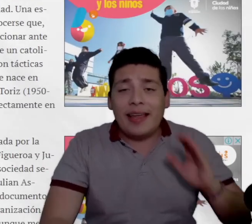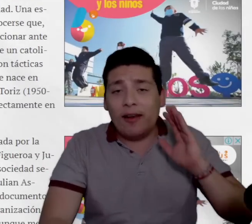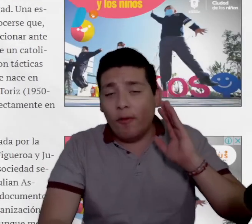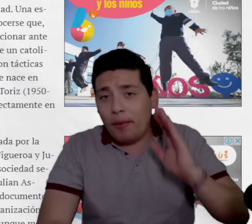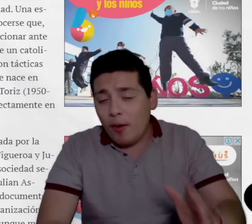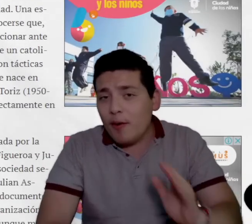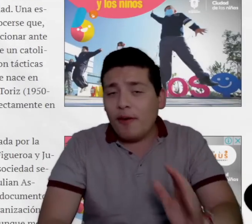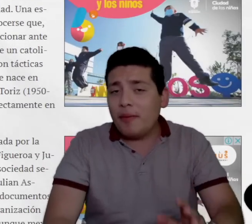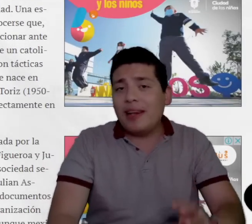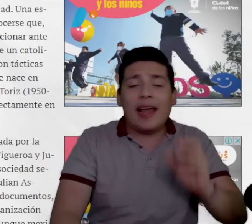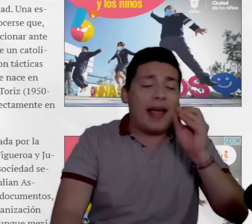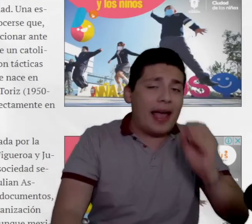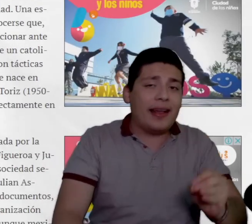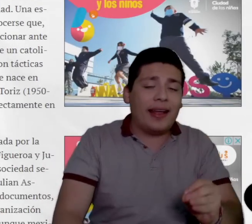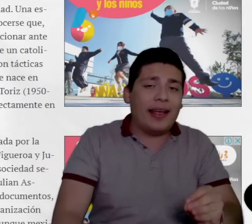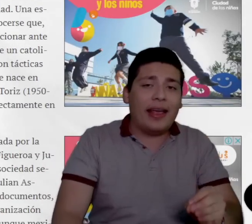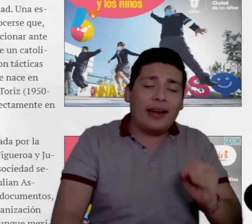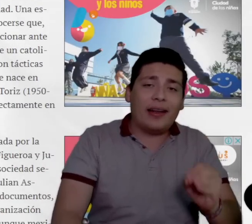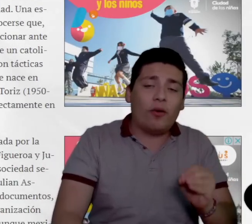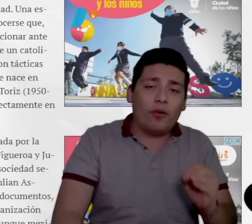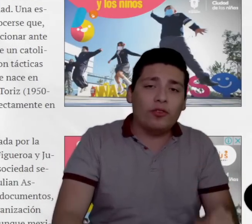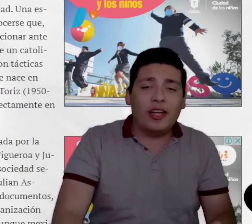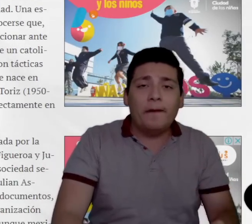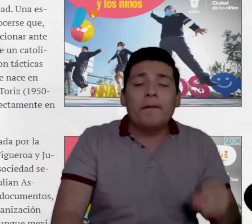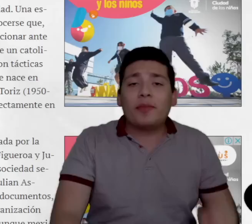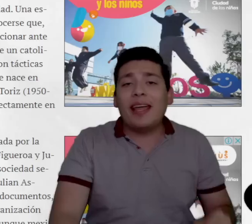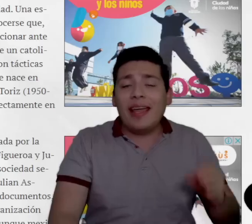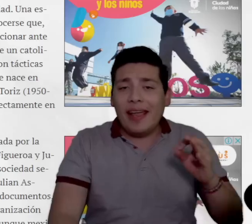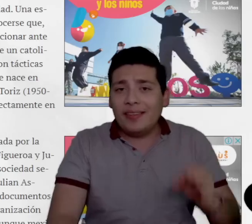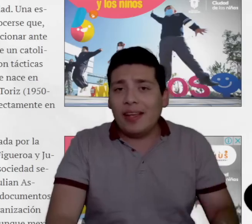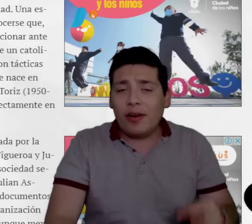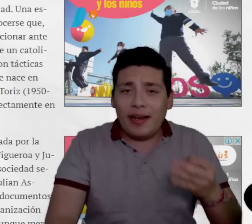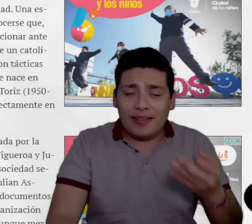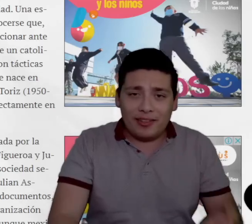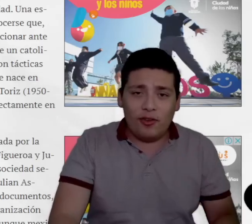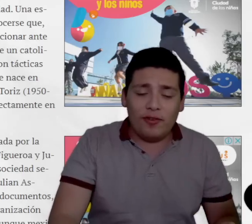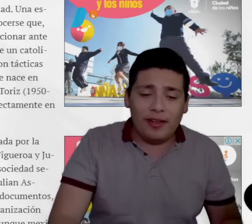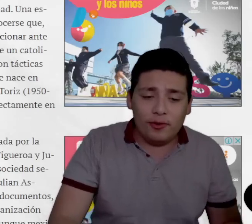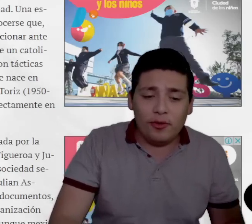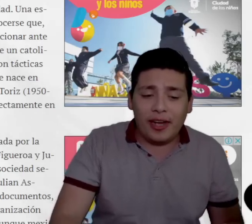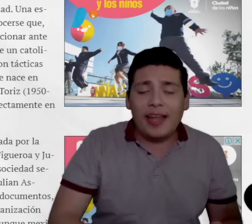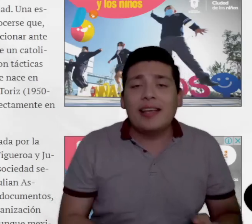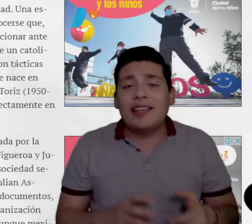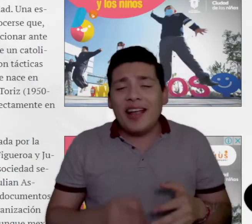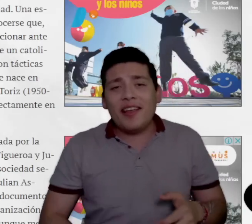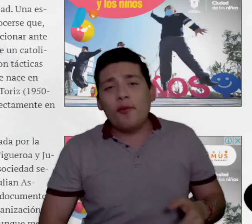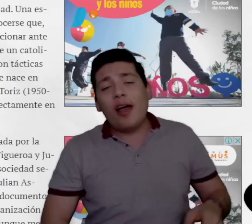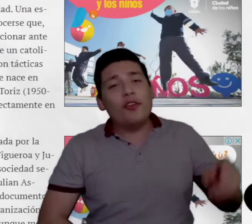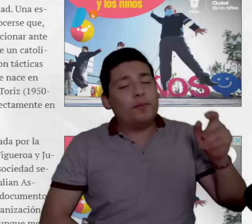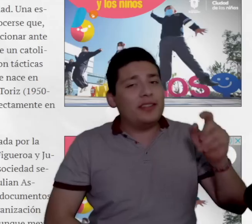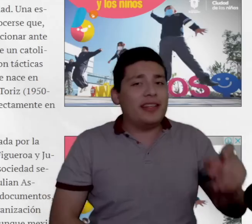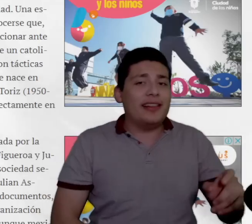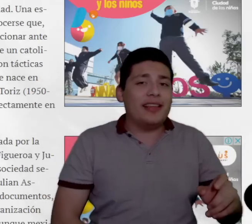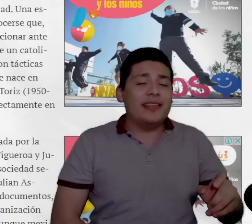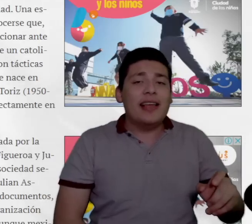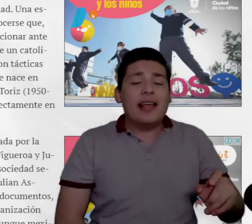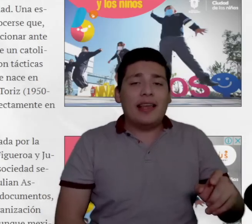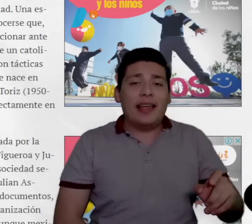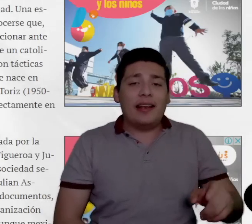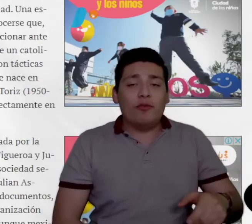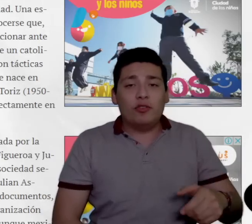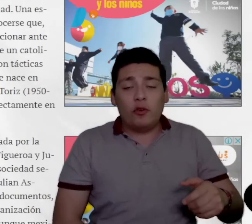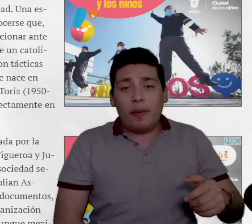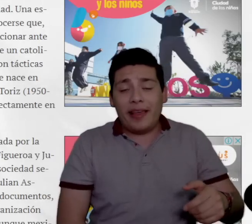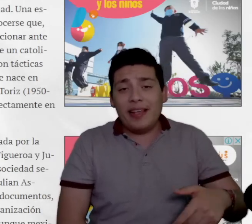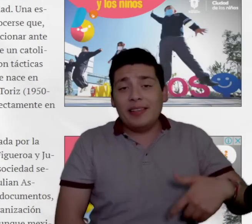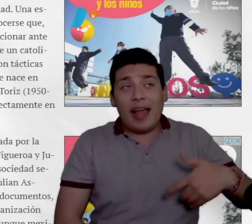hispanohablantes, y lo peor, familia, hay que reconocer que esta organización del Yunque ya llevó a dos presidentes